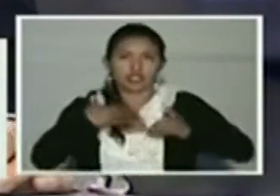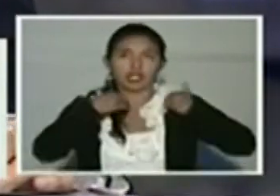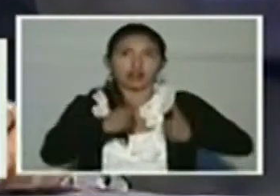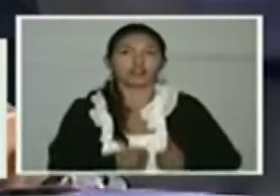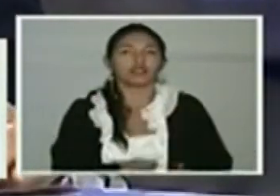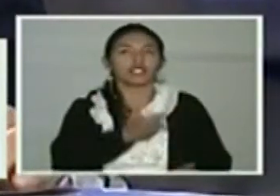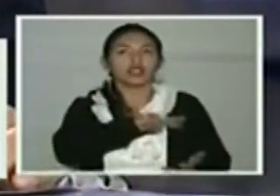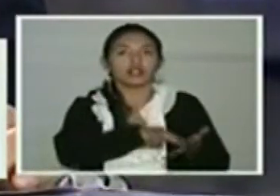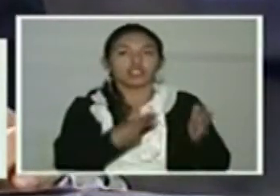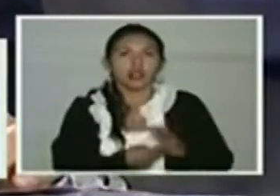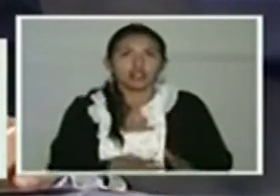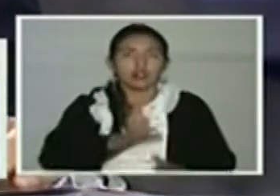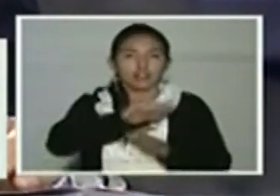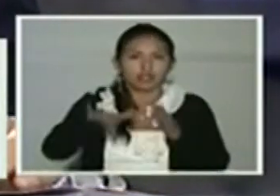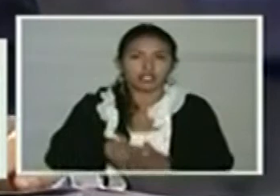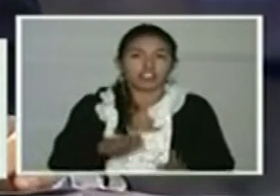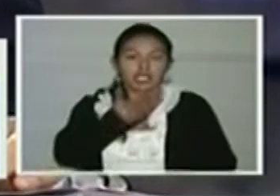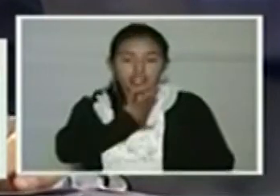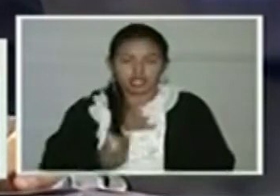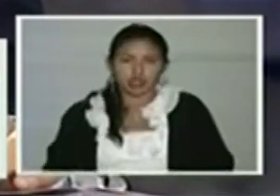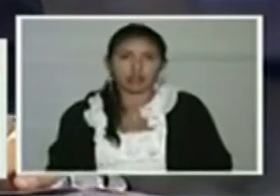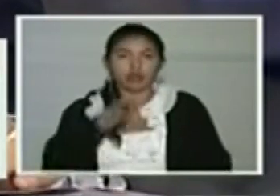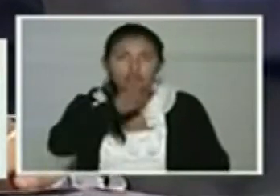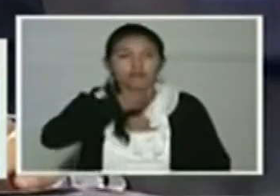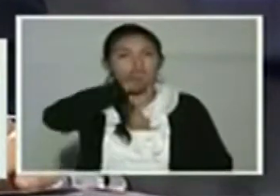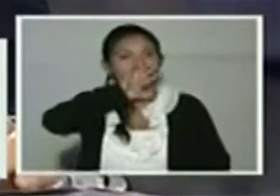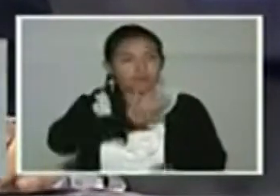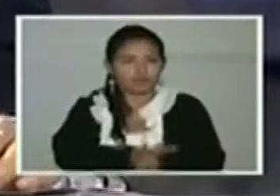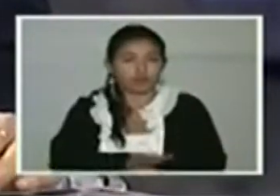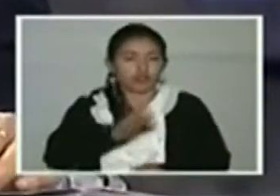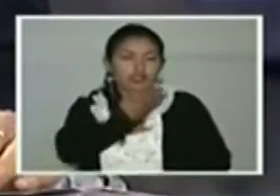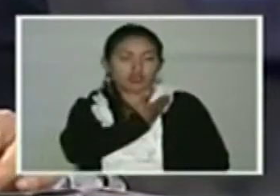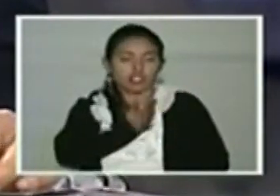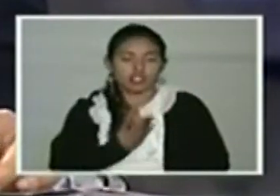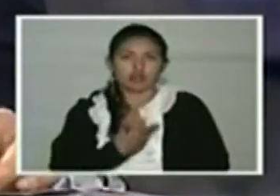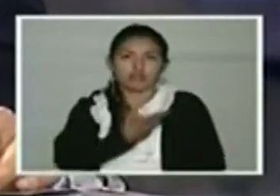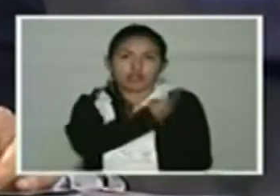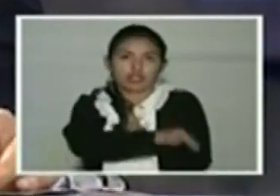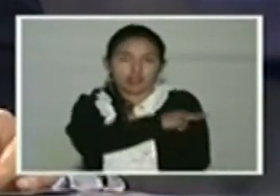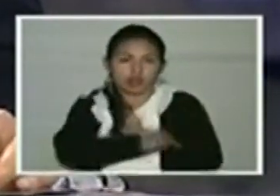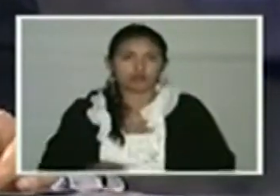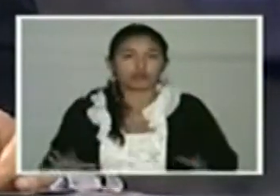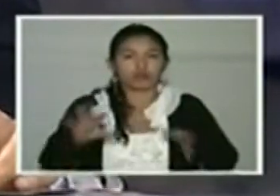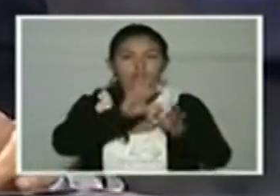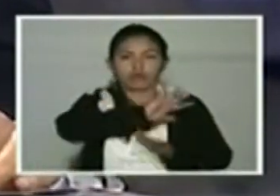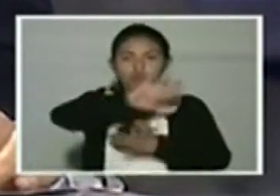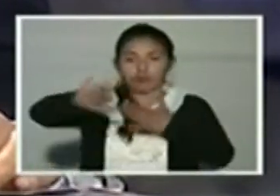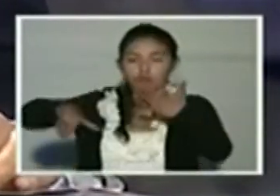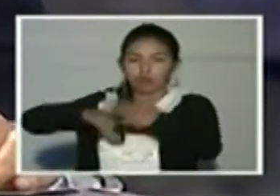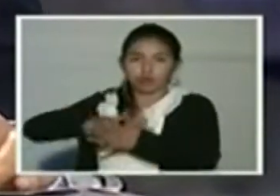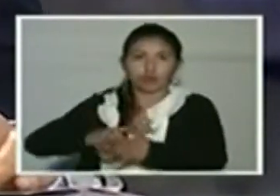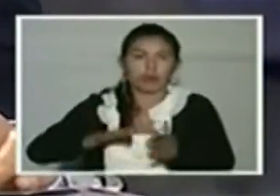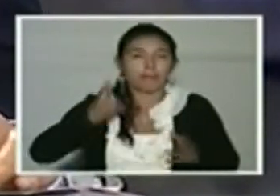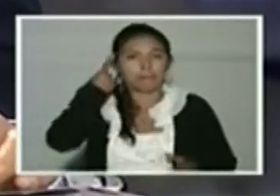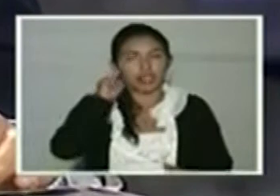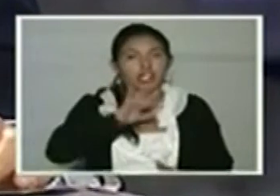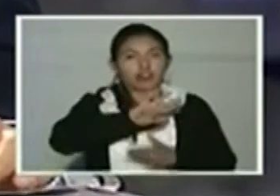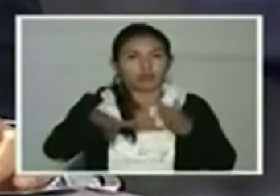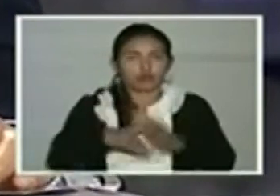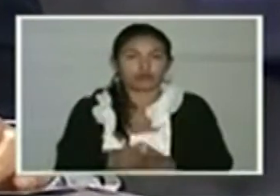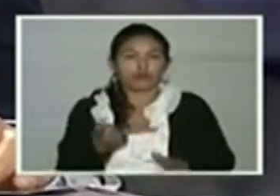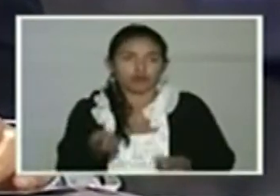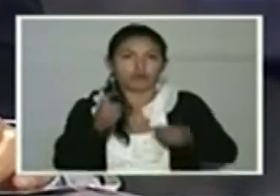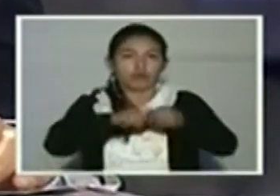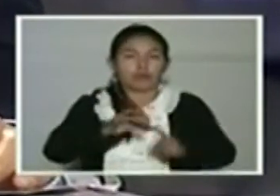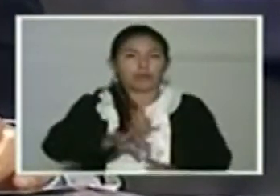en que el estado asegure el acceso a una salud universal es decir una salud para todos incluyendo